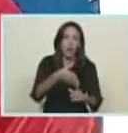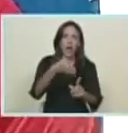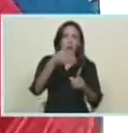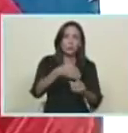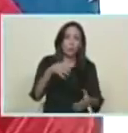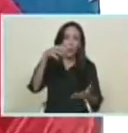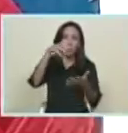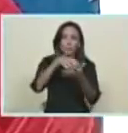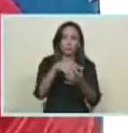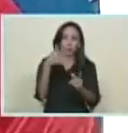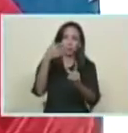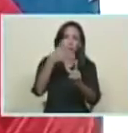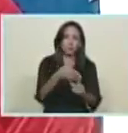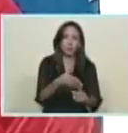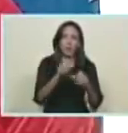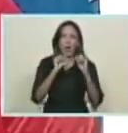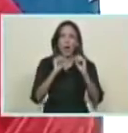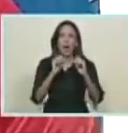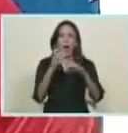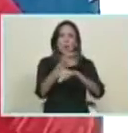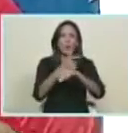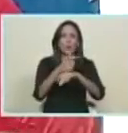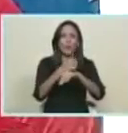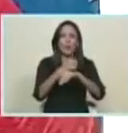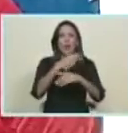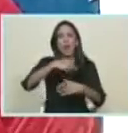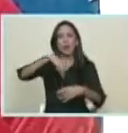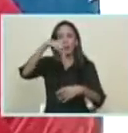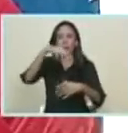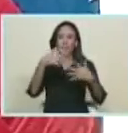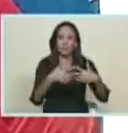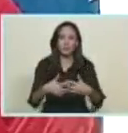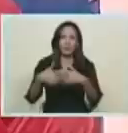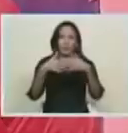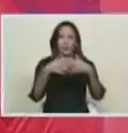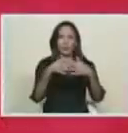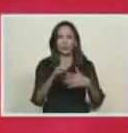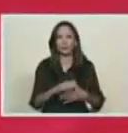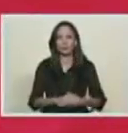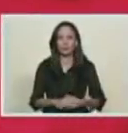gobierno desde la potencia del norte.